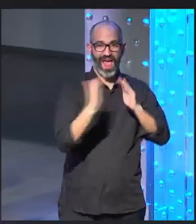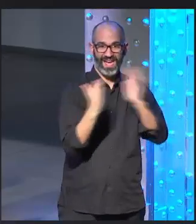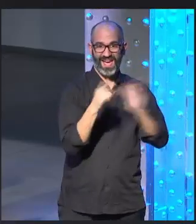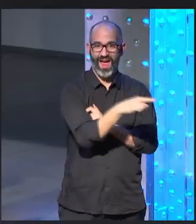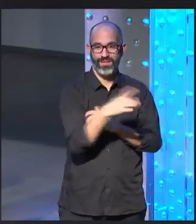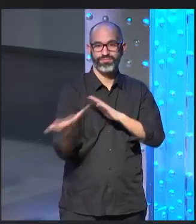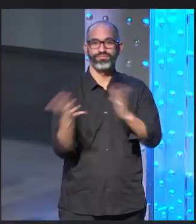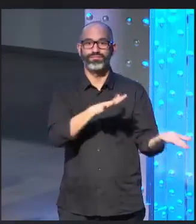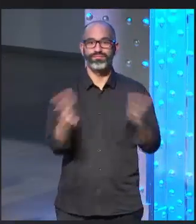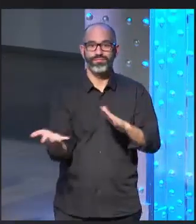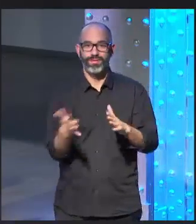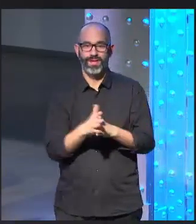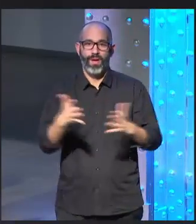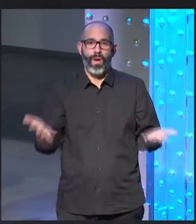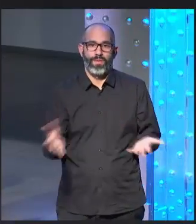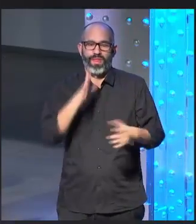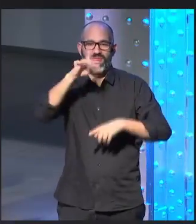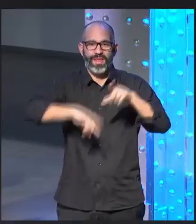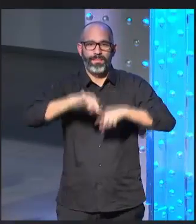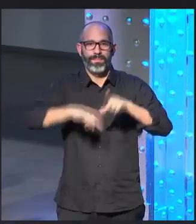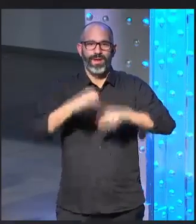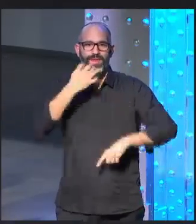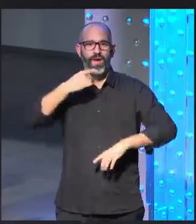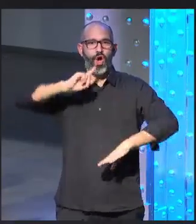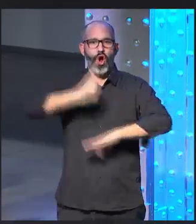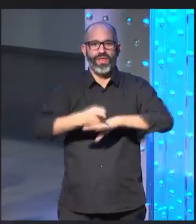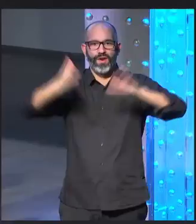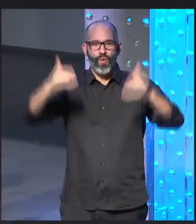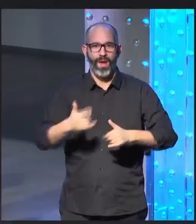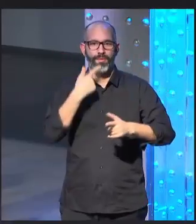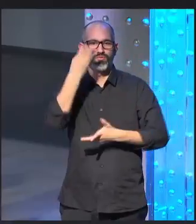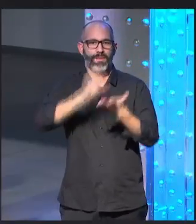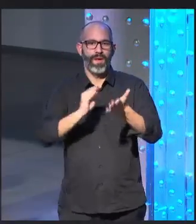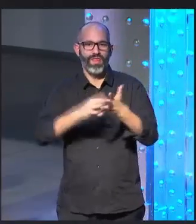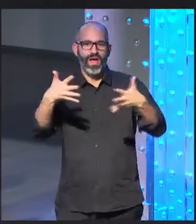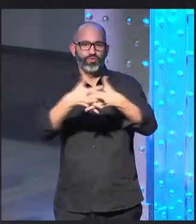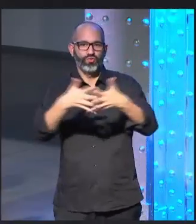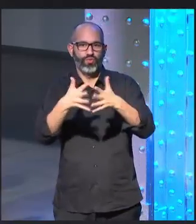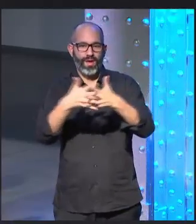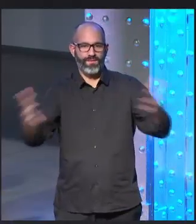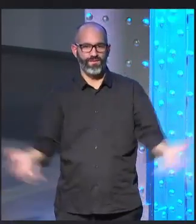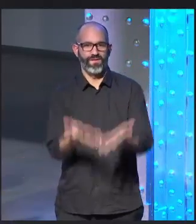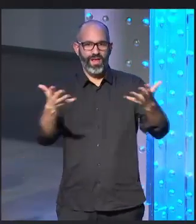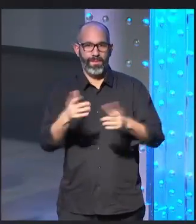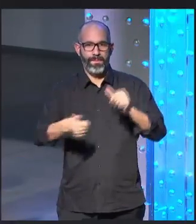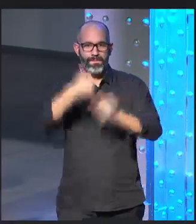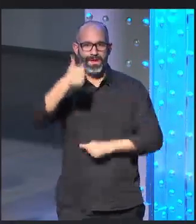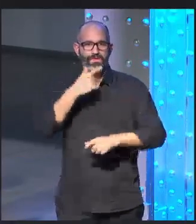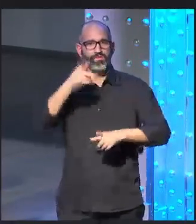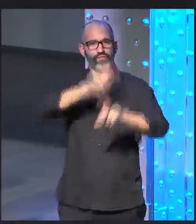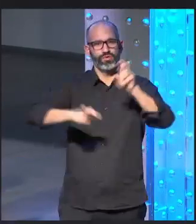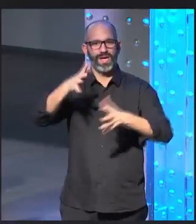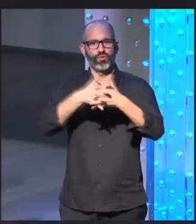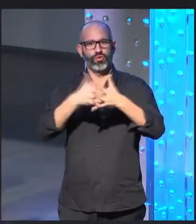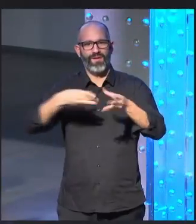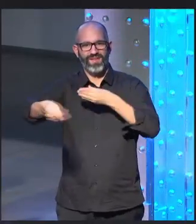horizontal, donde no hay tanta, digamos, órdenes de arriba abajo, los departamentos en estructuras jerárquicas verticales, sino buscar estructuras